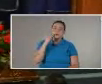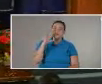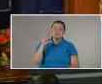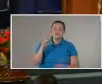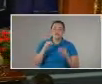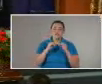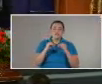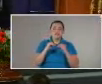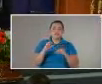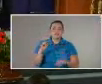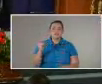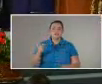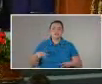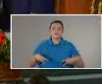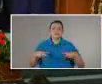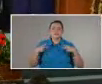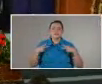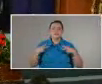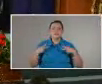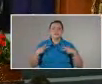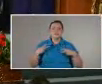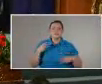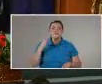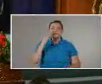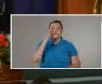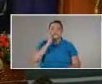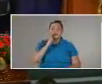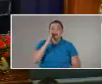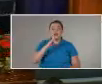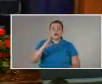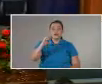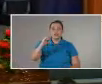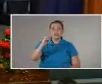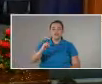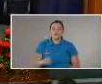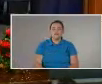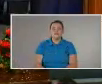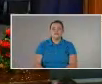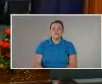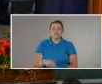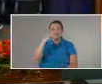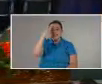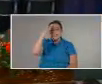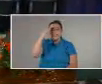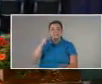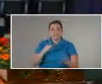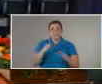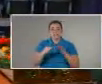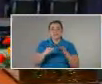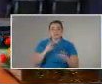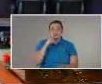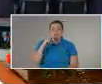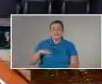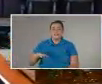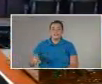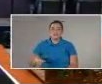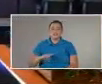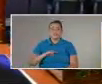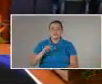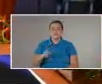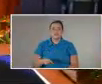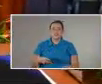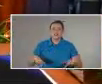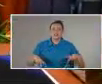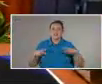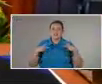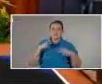había pasado a su abuelito, por ejemplo. Y hay que saber explicarle al niño lo que está pasando. Los